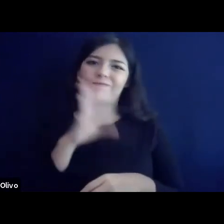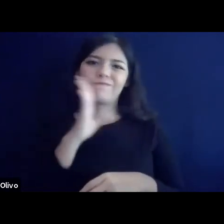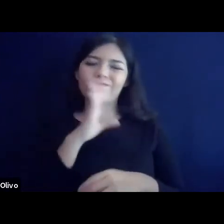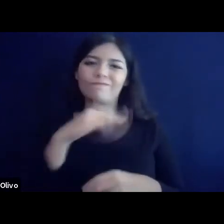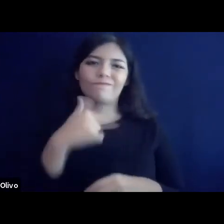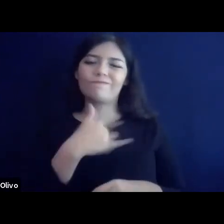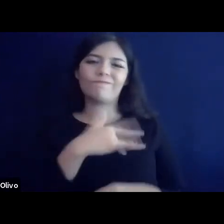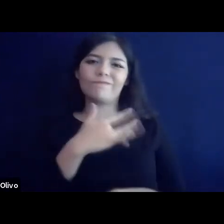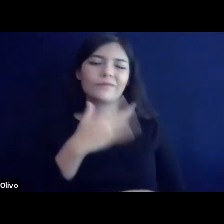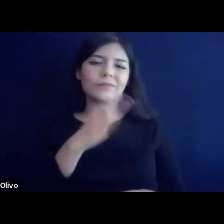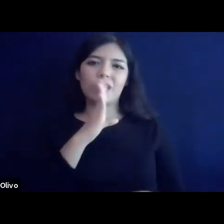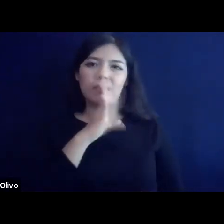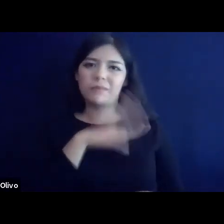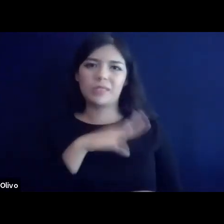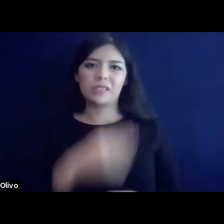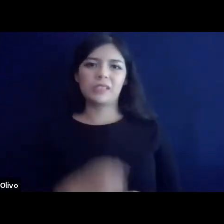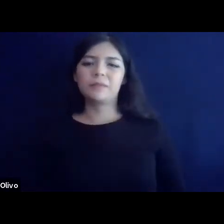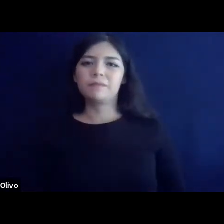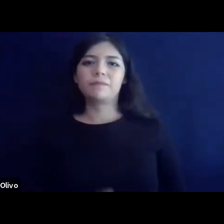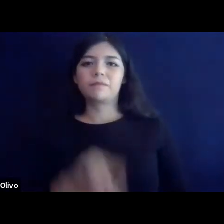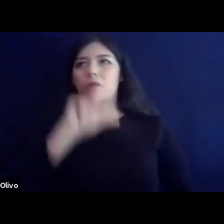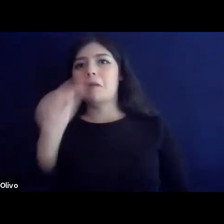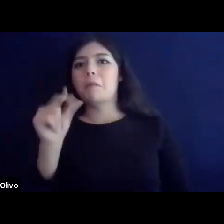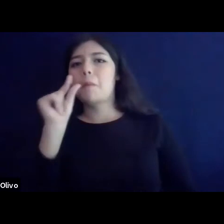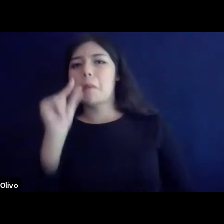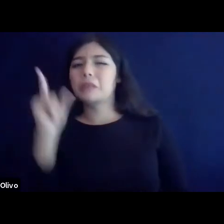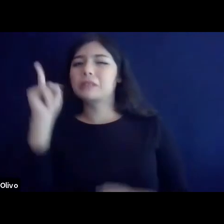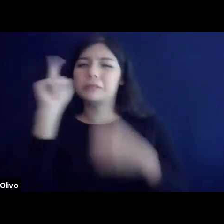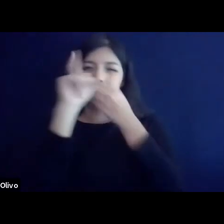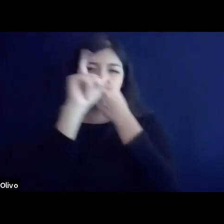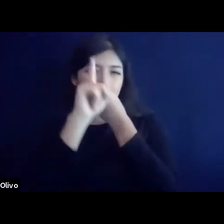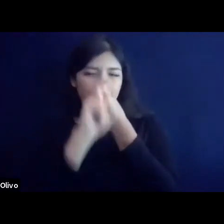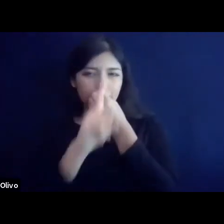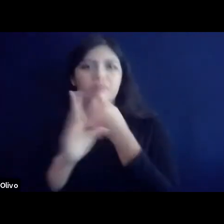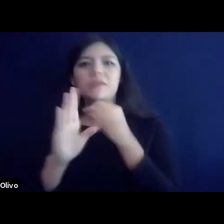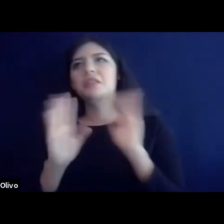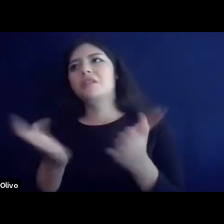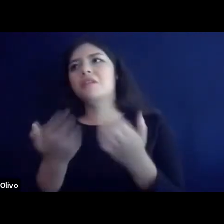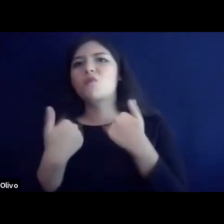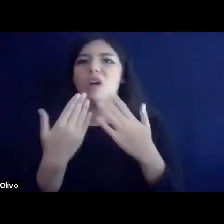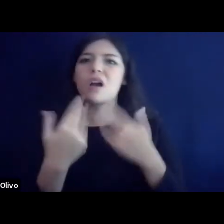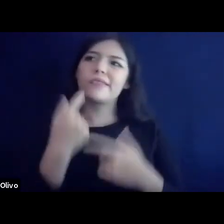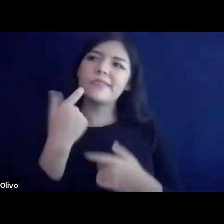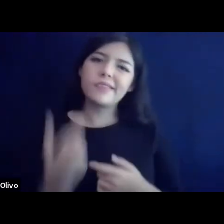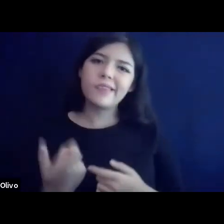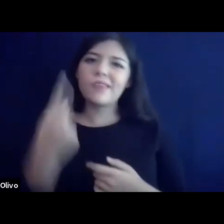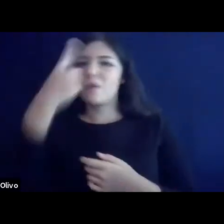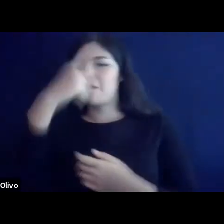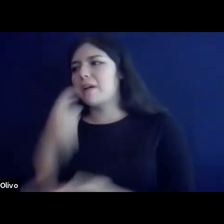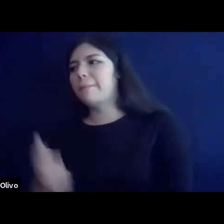Pues ya después hubo ahí algunas complicaciones de recursos, de que ya no pudieron tener